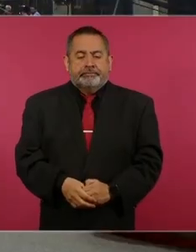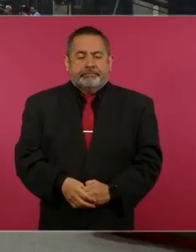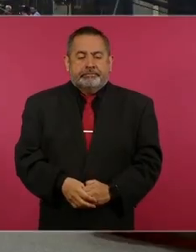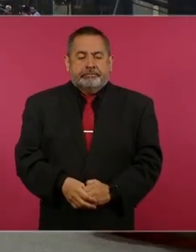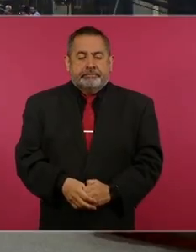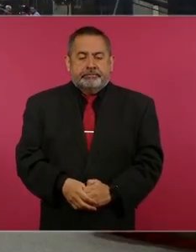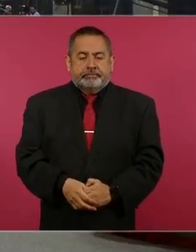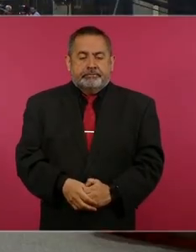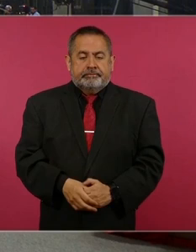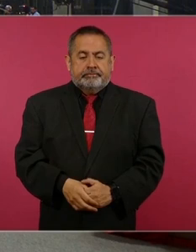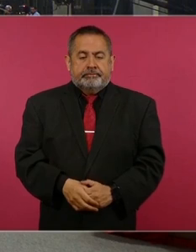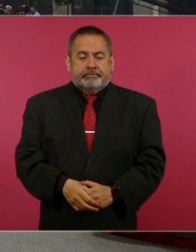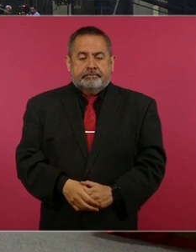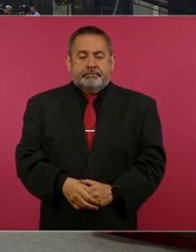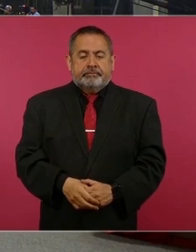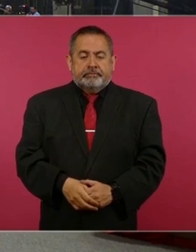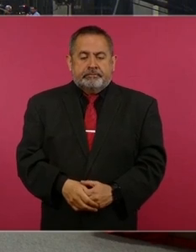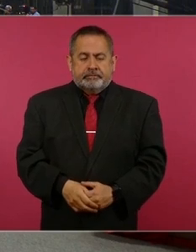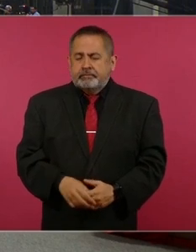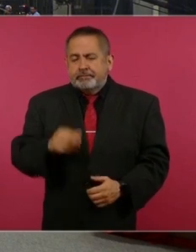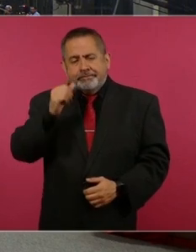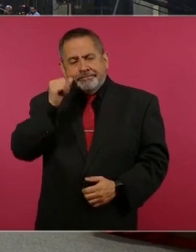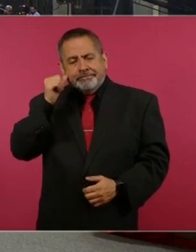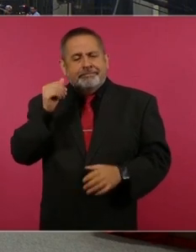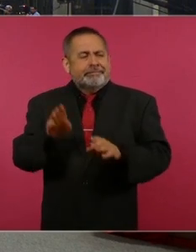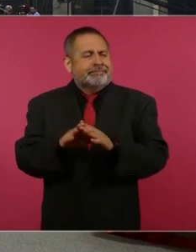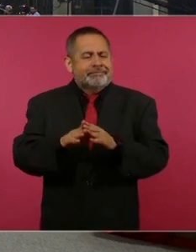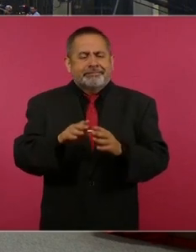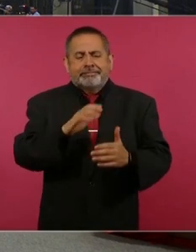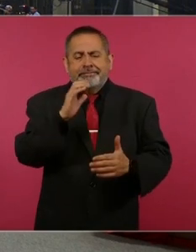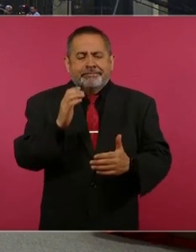Gracias. Pues vamos. ¿Cómo quedamos?